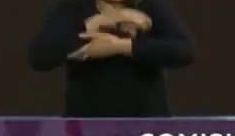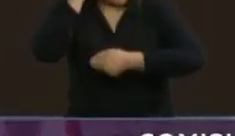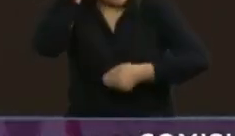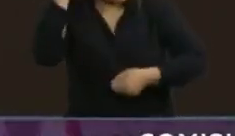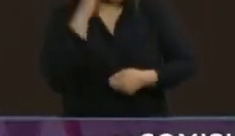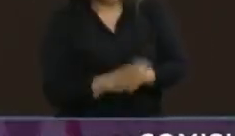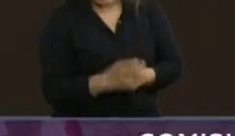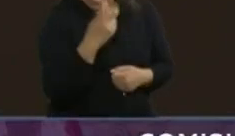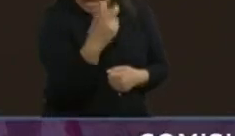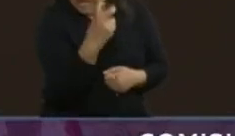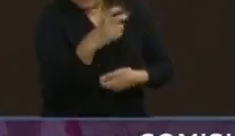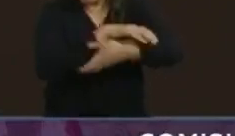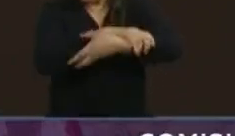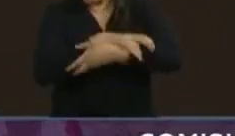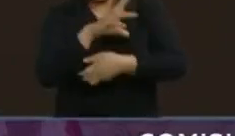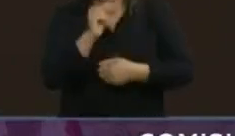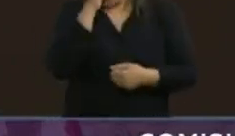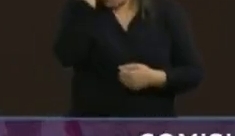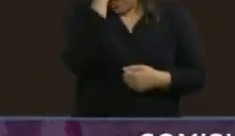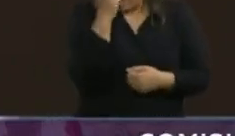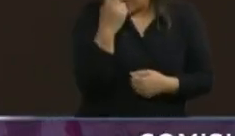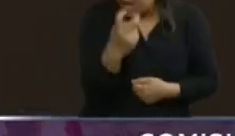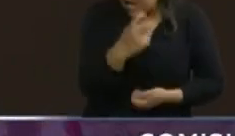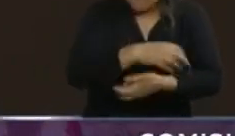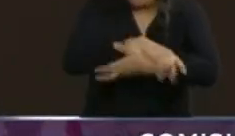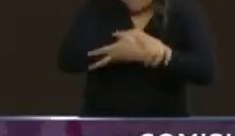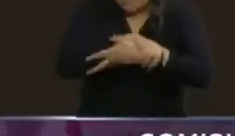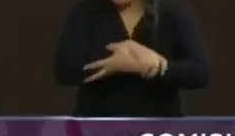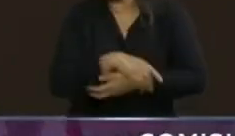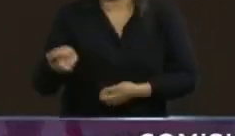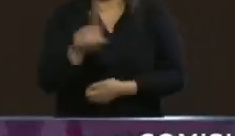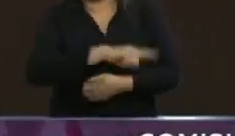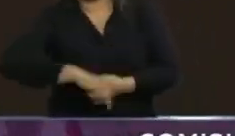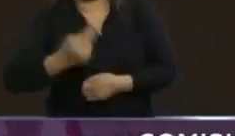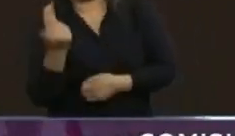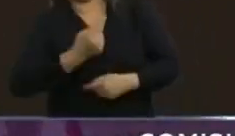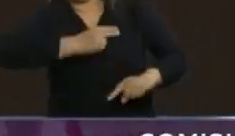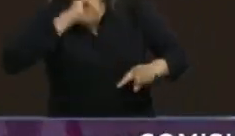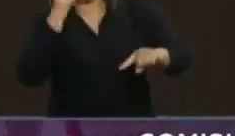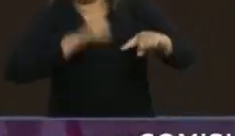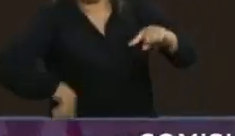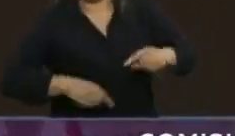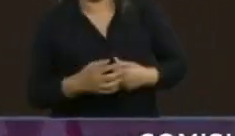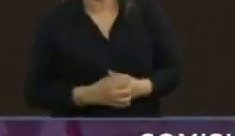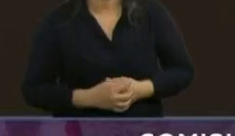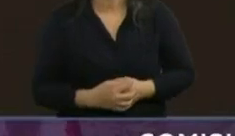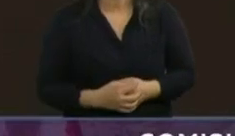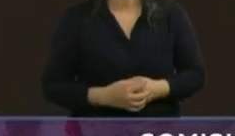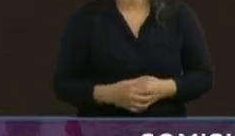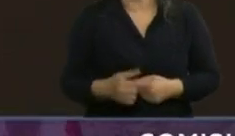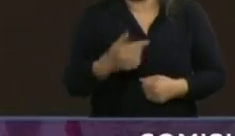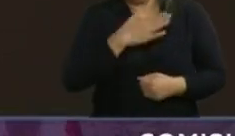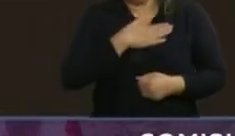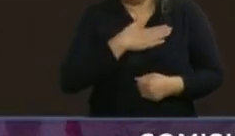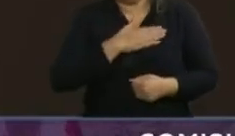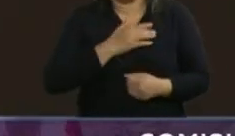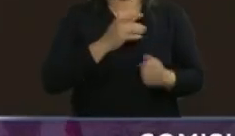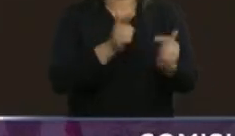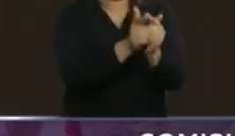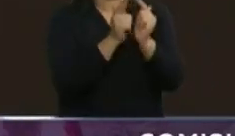Ese es el pacto deleznable. Contra ese pacto vamos a luchar. Los